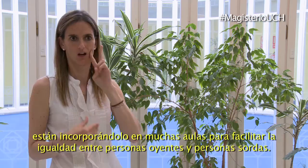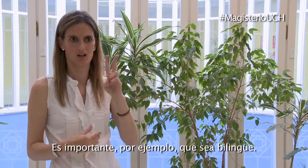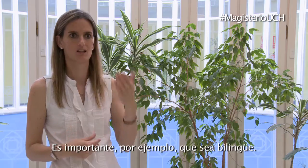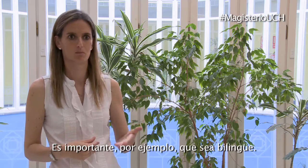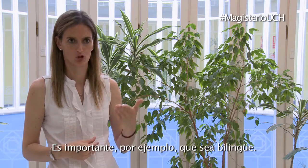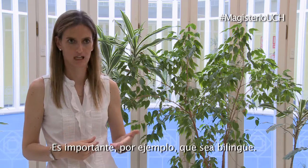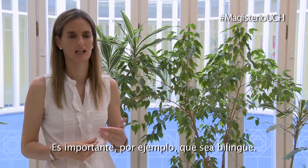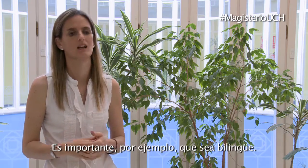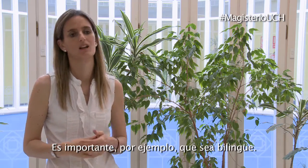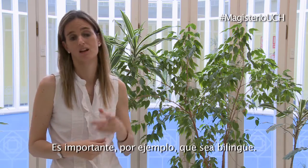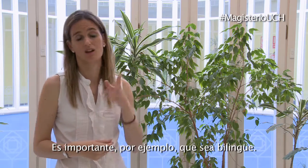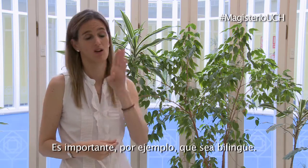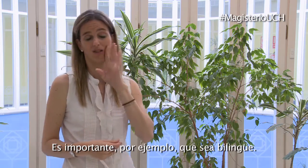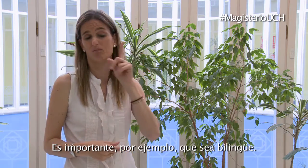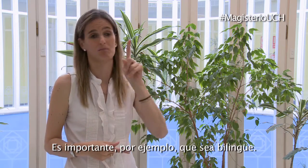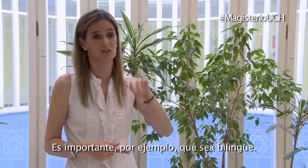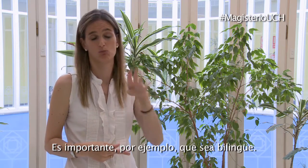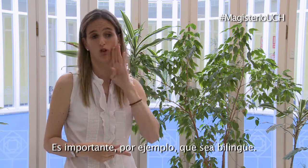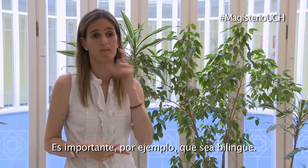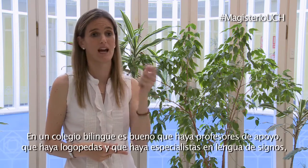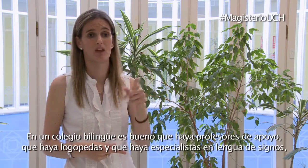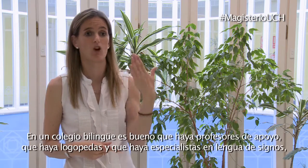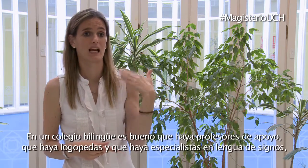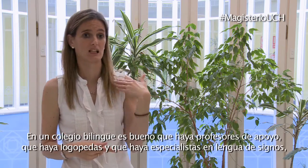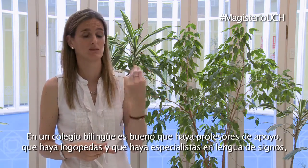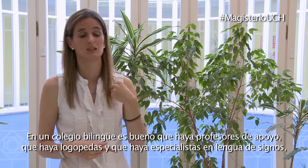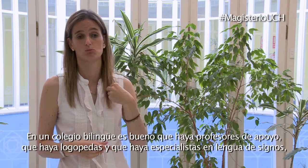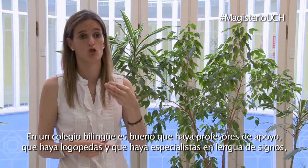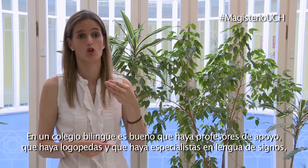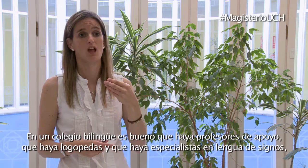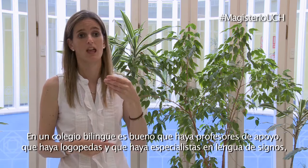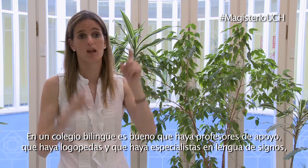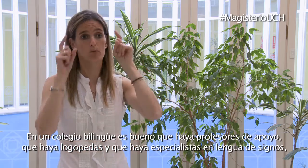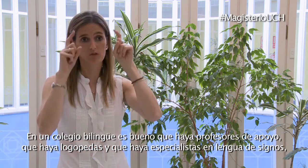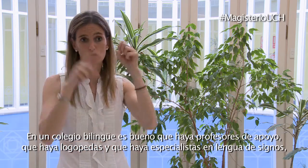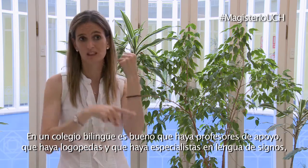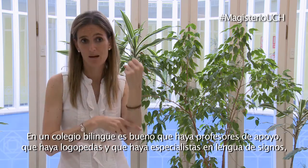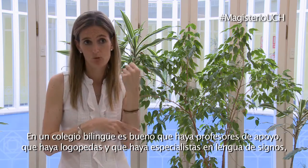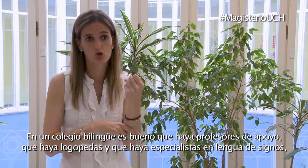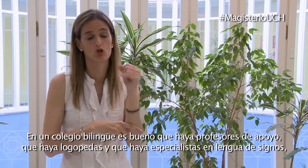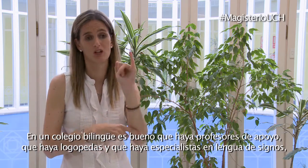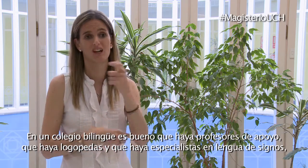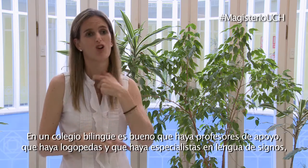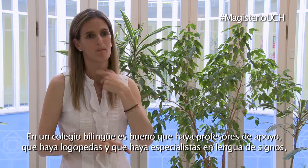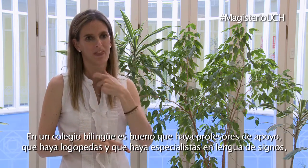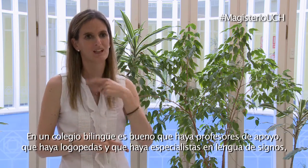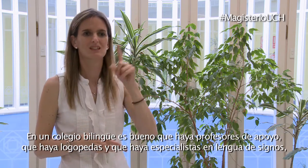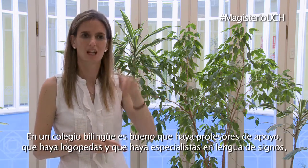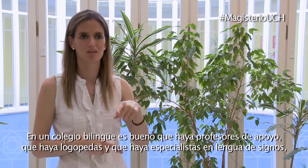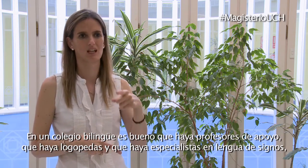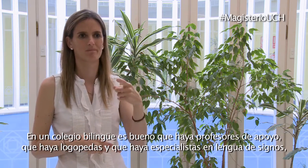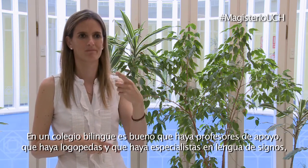Es importante, por ejemplo, que sea bilingüe, en un colegio bilingüe es parecido a lo que hemos dicho antes, que hayan profesores de apoyo, que hayan